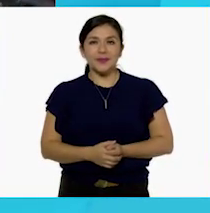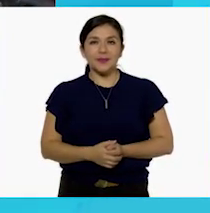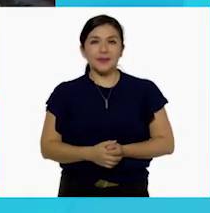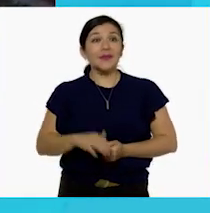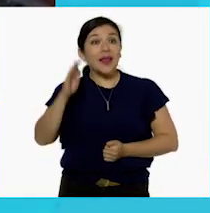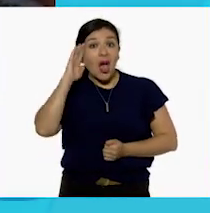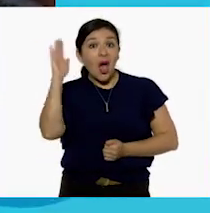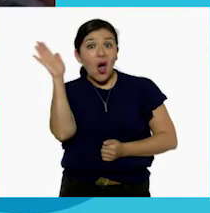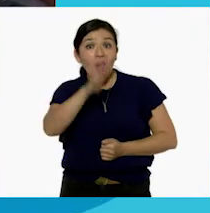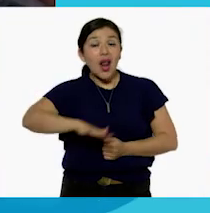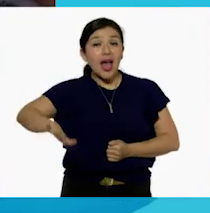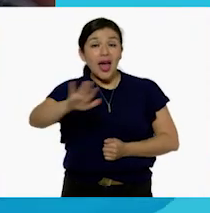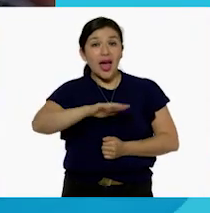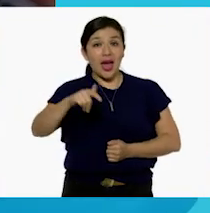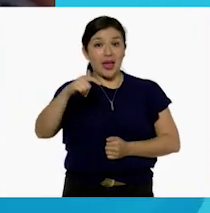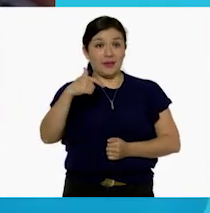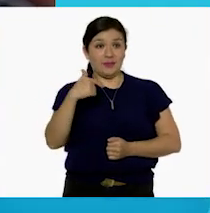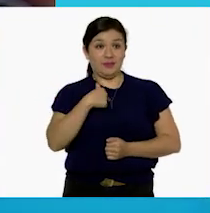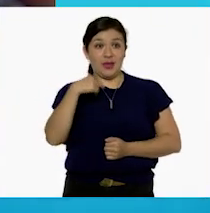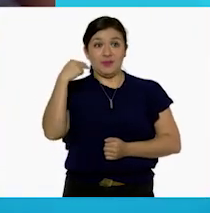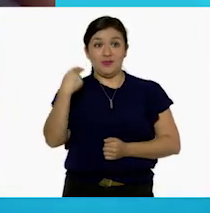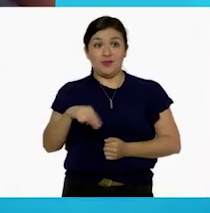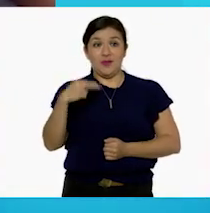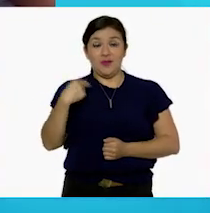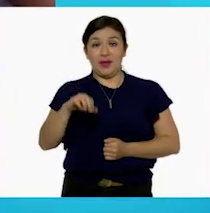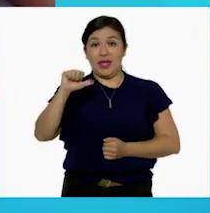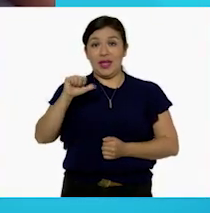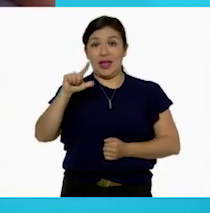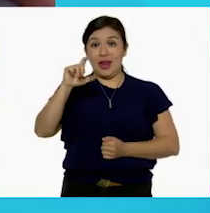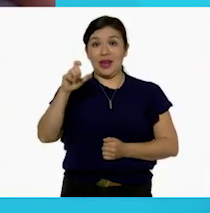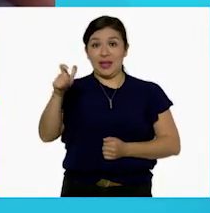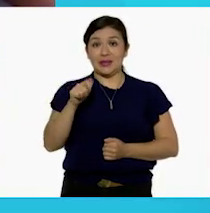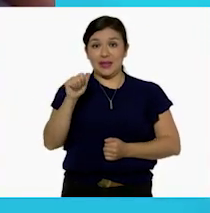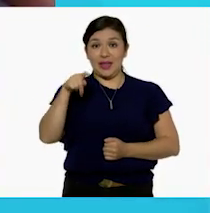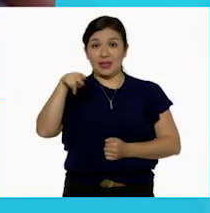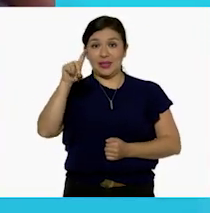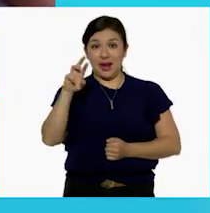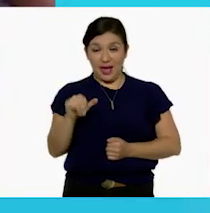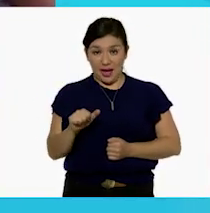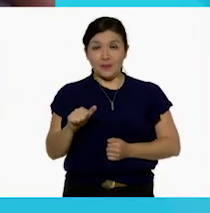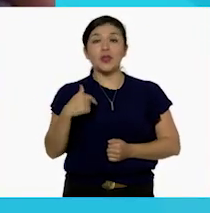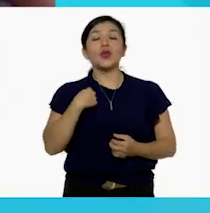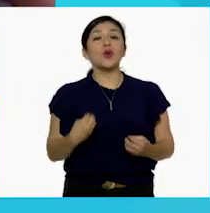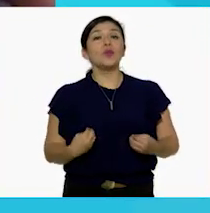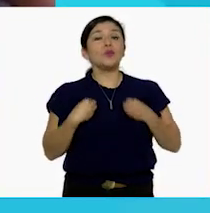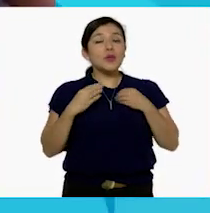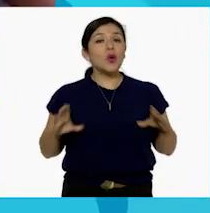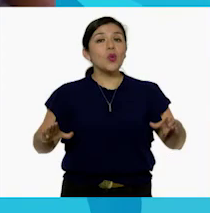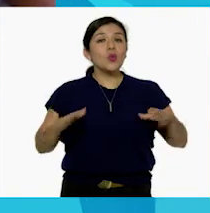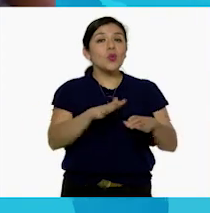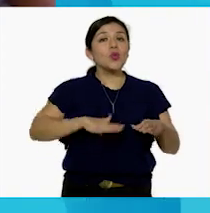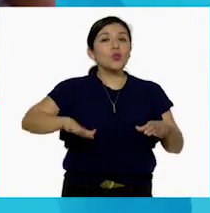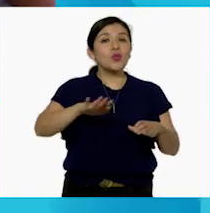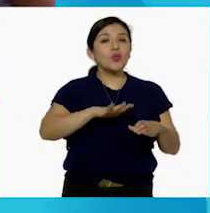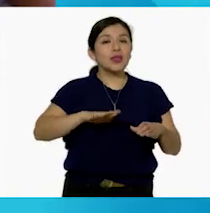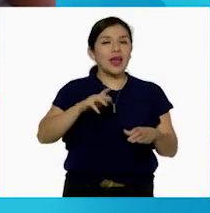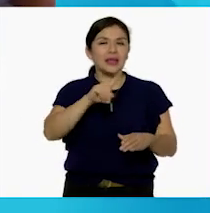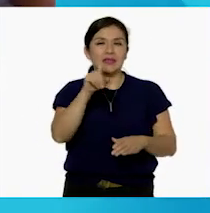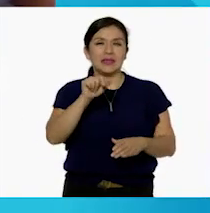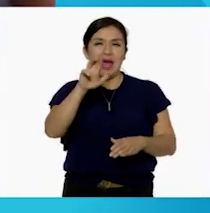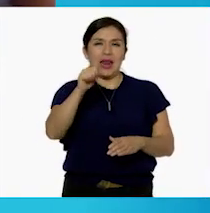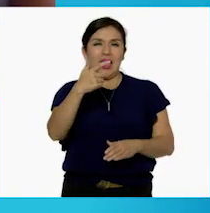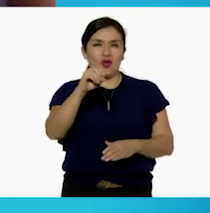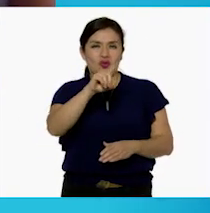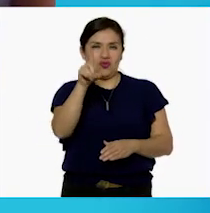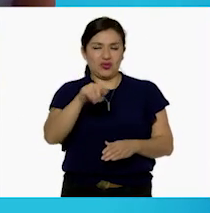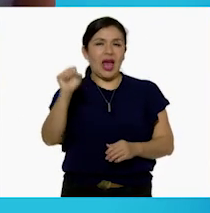Hola, compañeros de segundo grado. Hola, maestra Abril. Me llamo Alexandra y vivo en la comunidad Higuera de Zaragoza, en